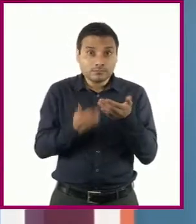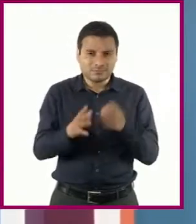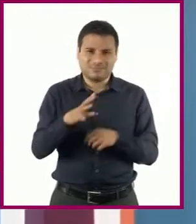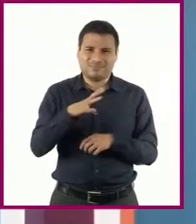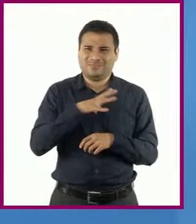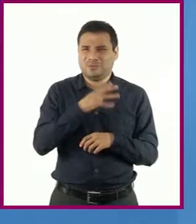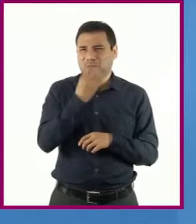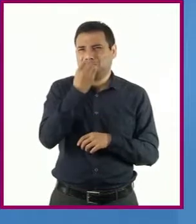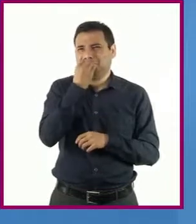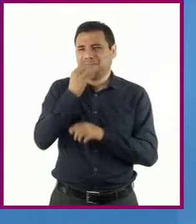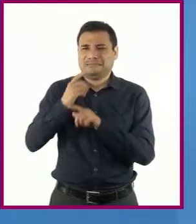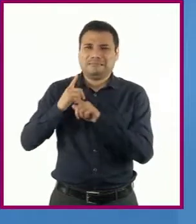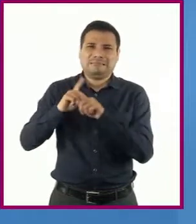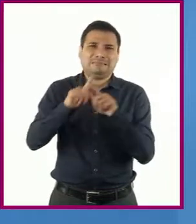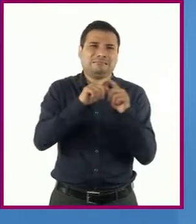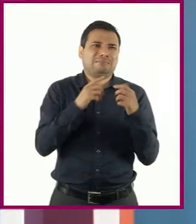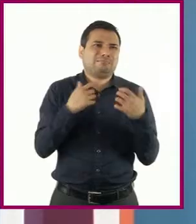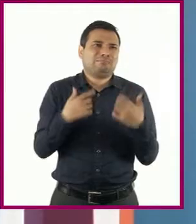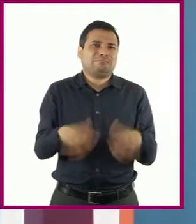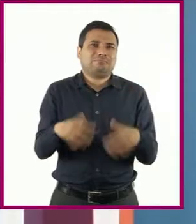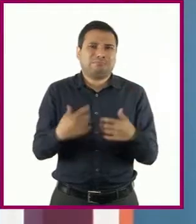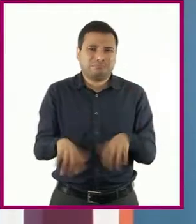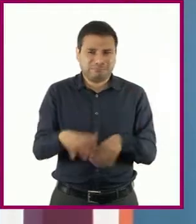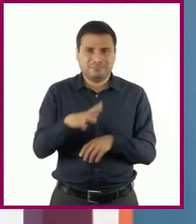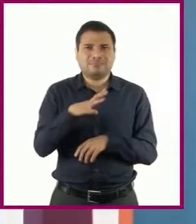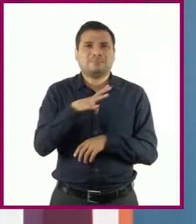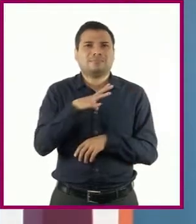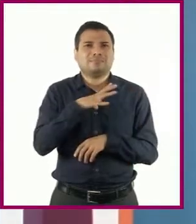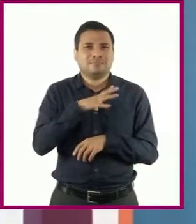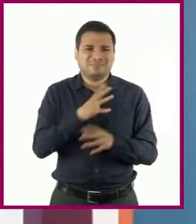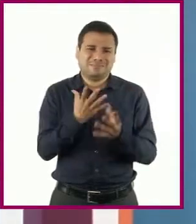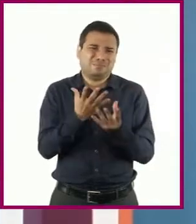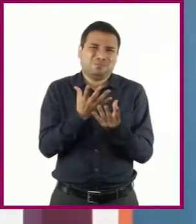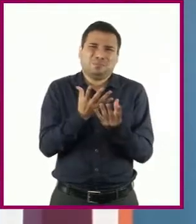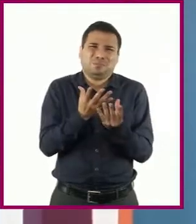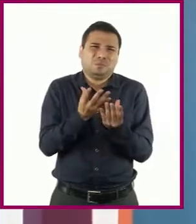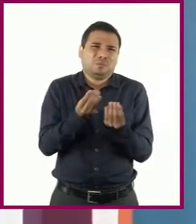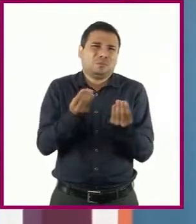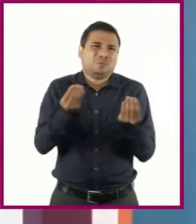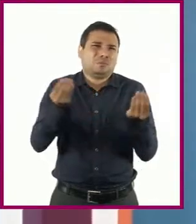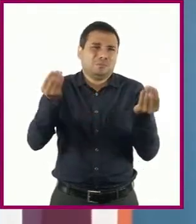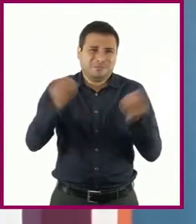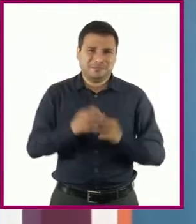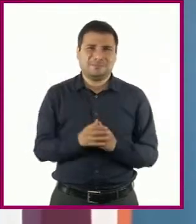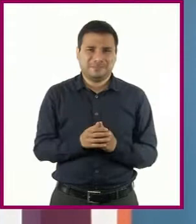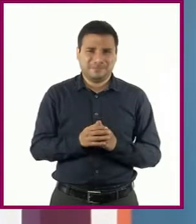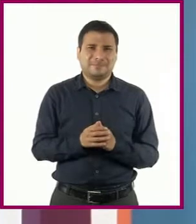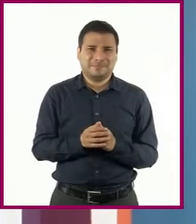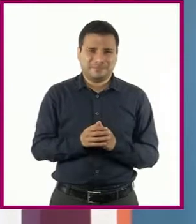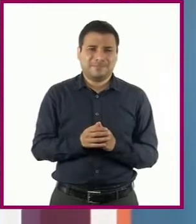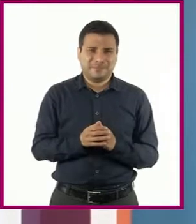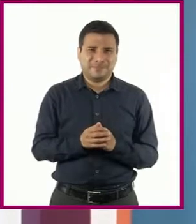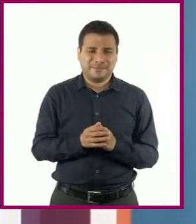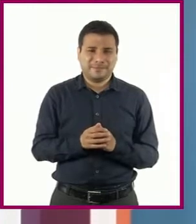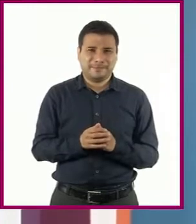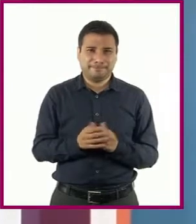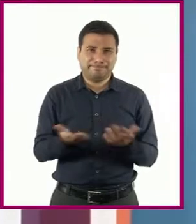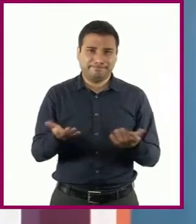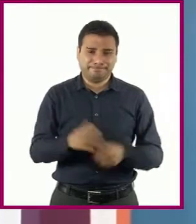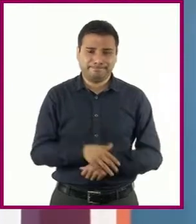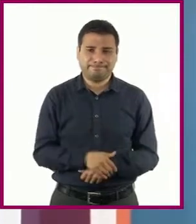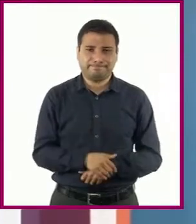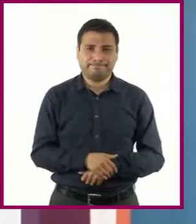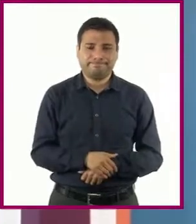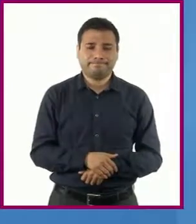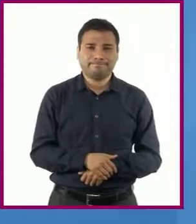comer de todo, ya que existen grandes cadenas de alimentos que crecieron en sus países de origen para distribuirse después en muchos